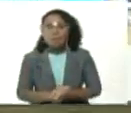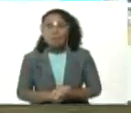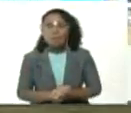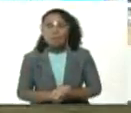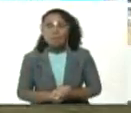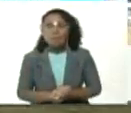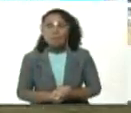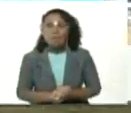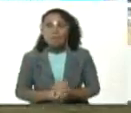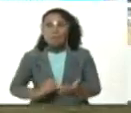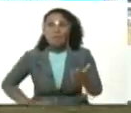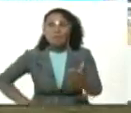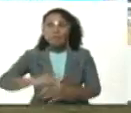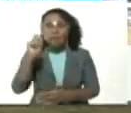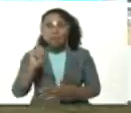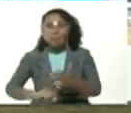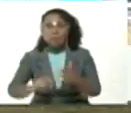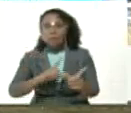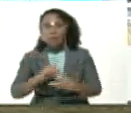Firmado,